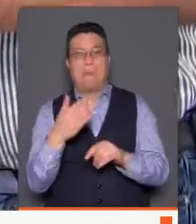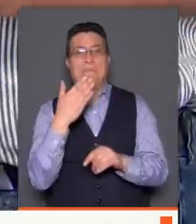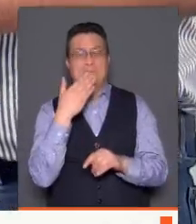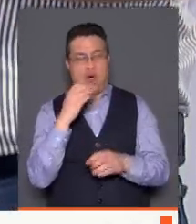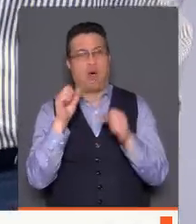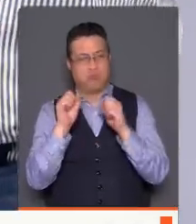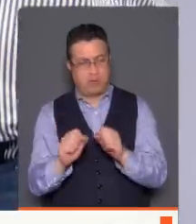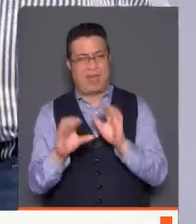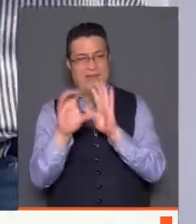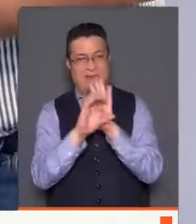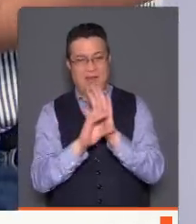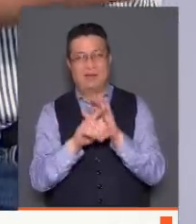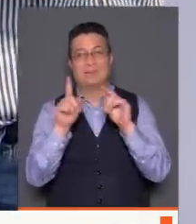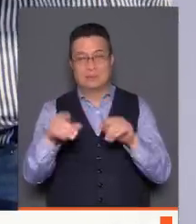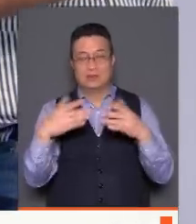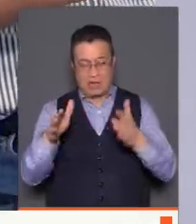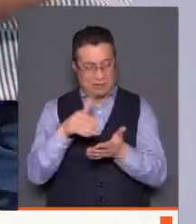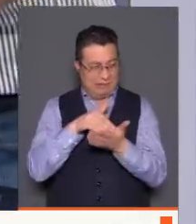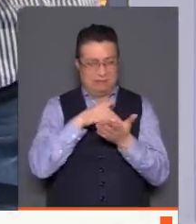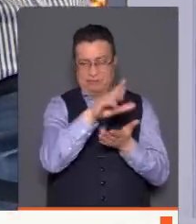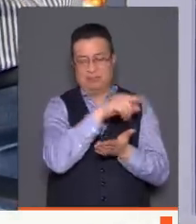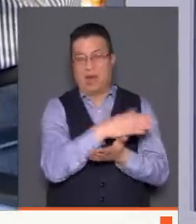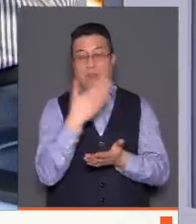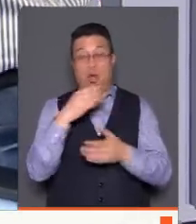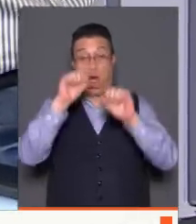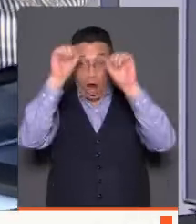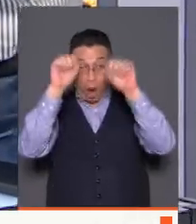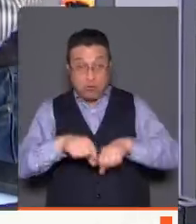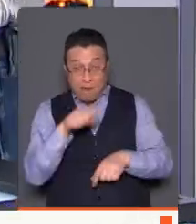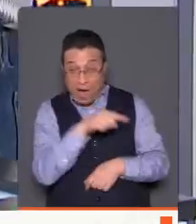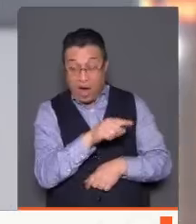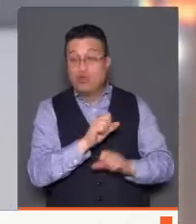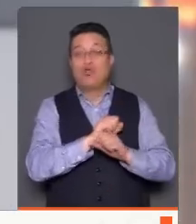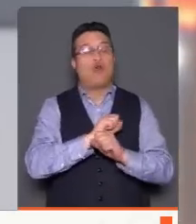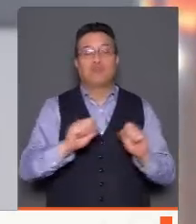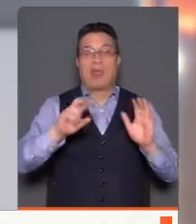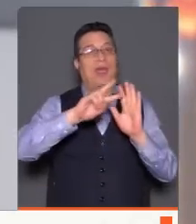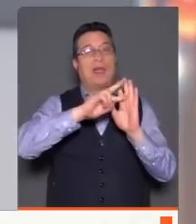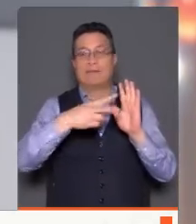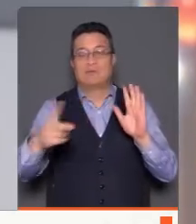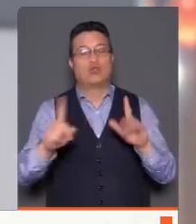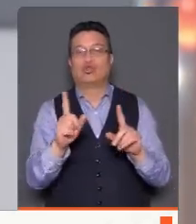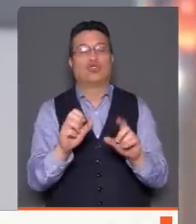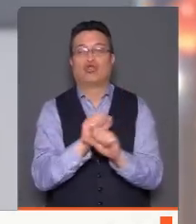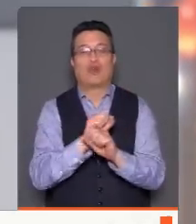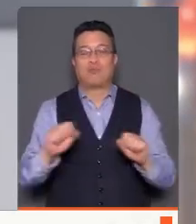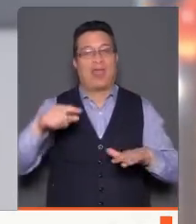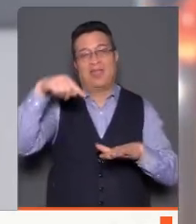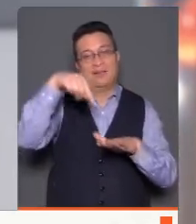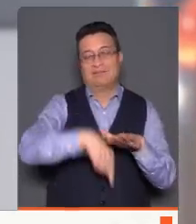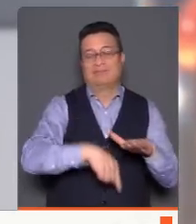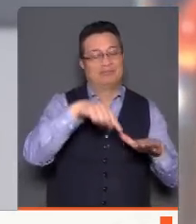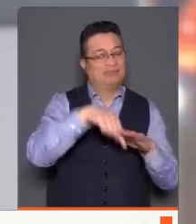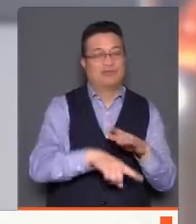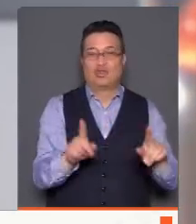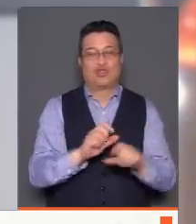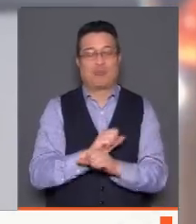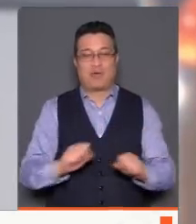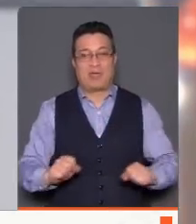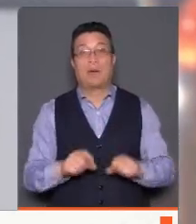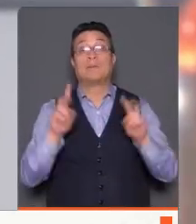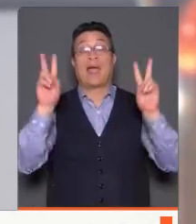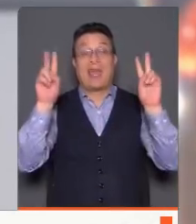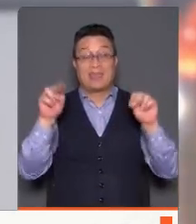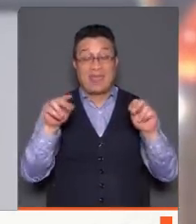texto tiene que salir después de que se rechace, porque si se aprueba esto no va a poder hacerse realmente modificaciones de fondo. Entonces, sobre el tema de la